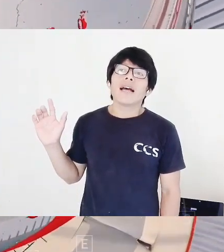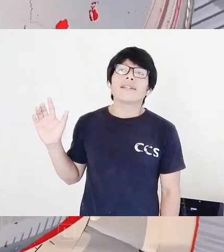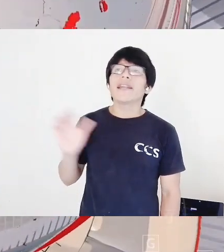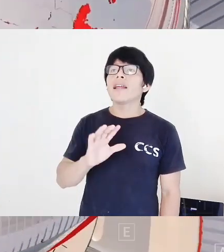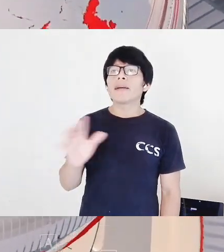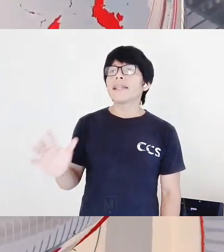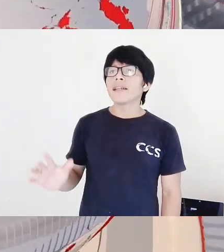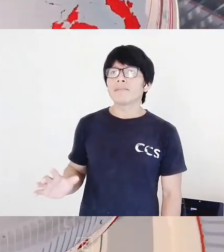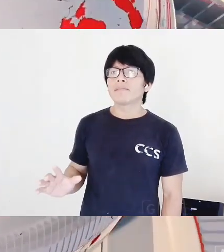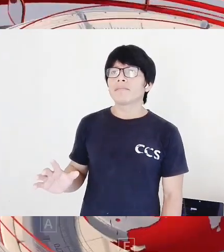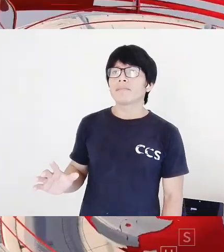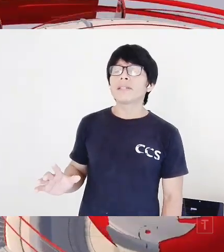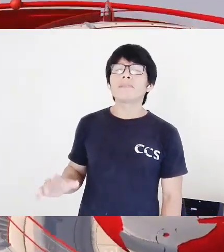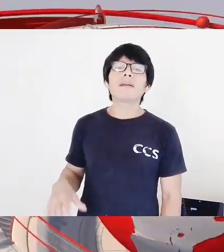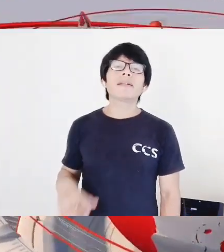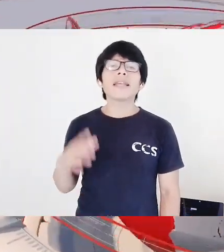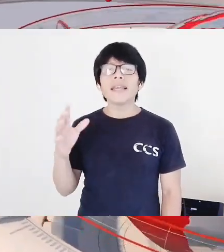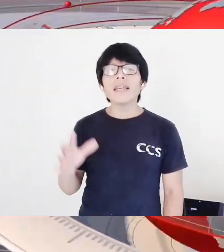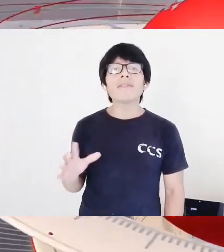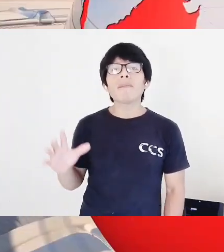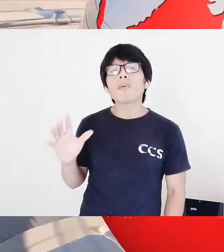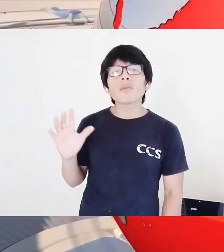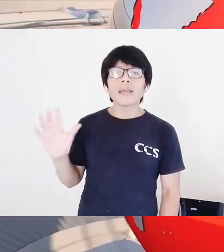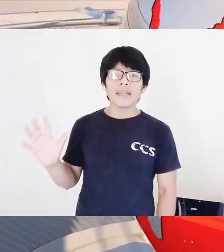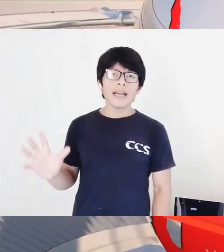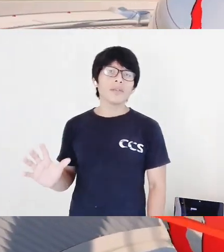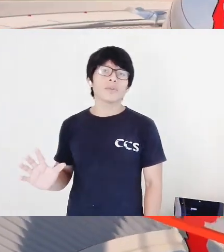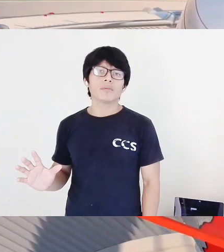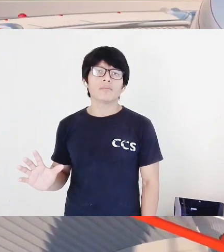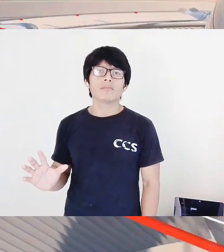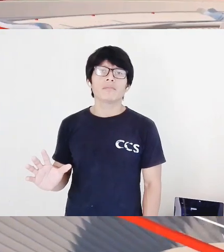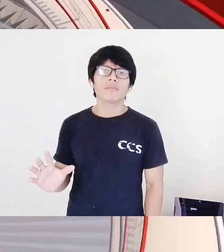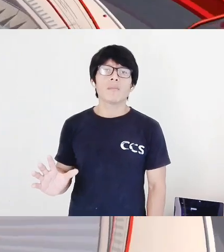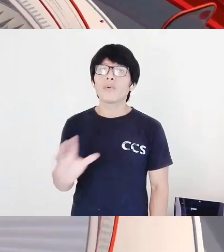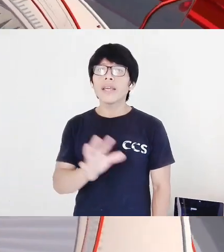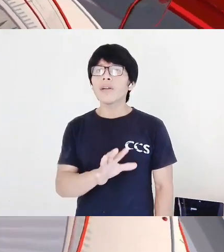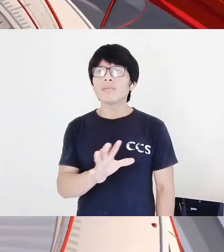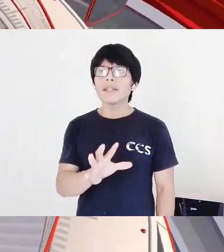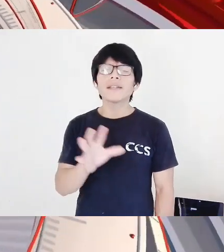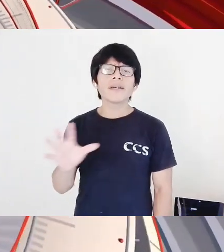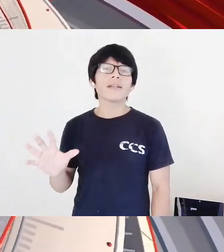salió a tirar a matar, principalmente iba por mexicanos.